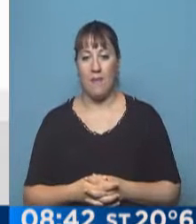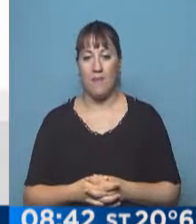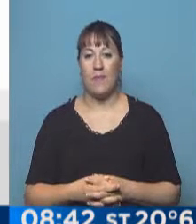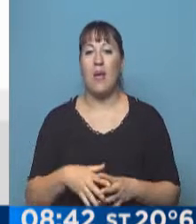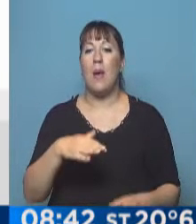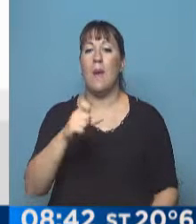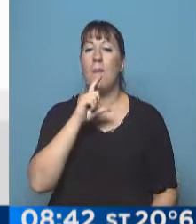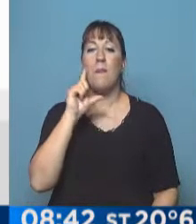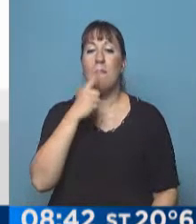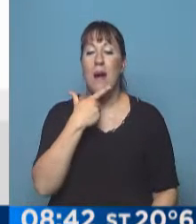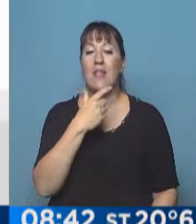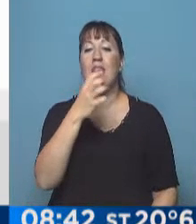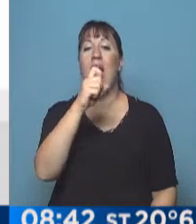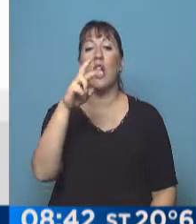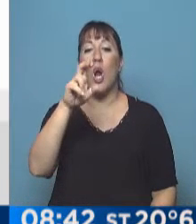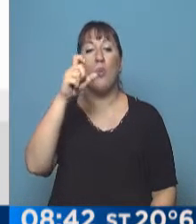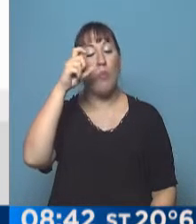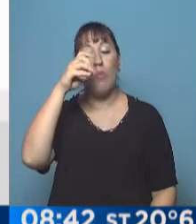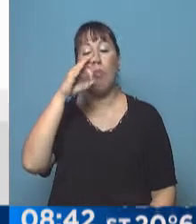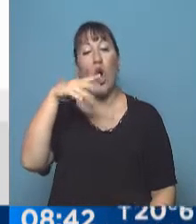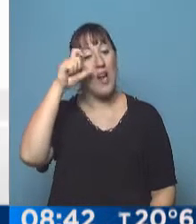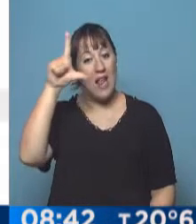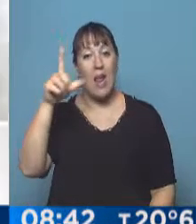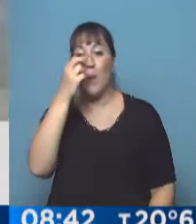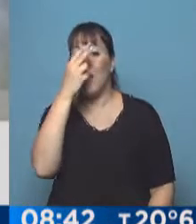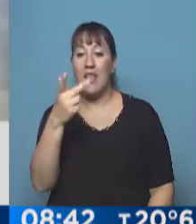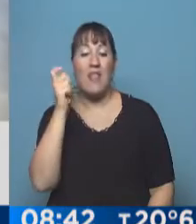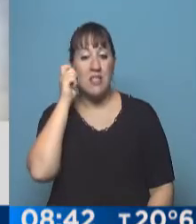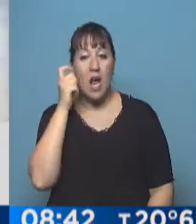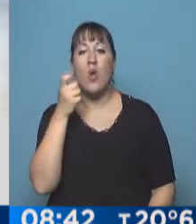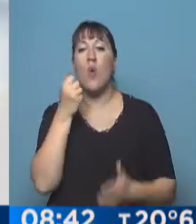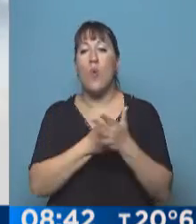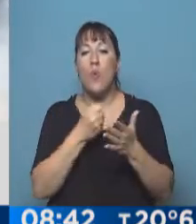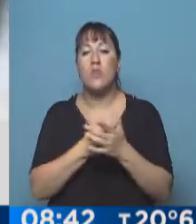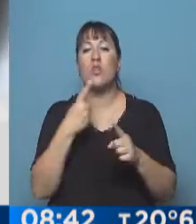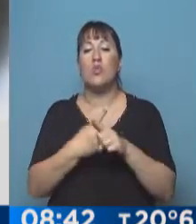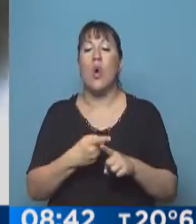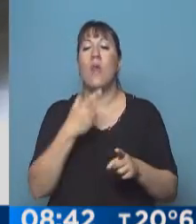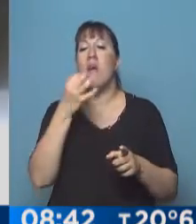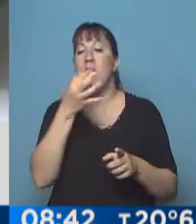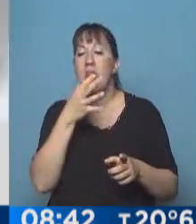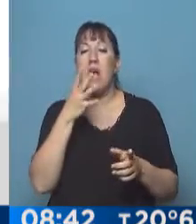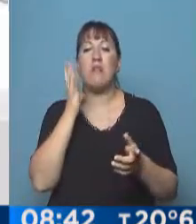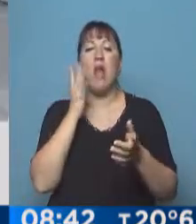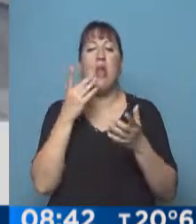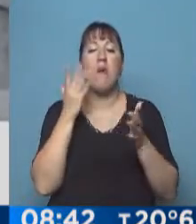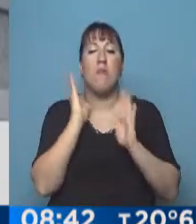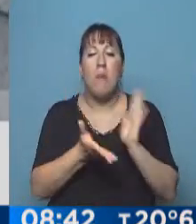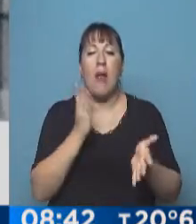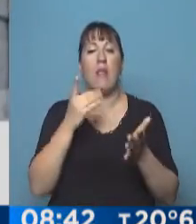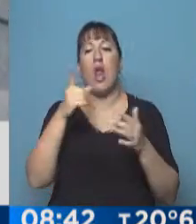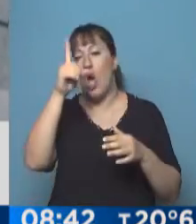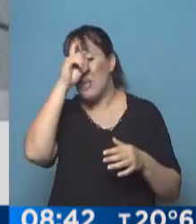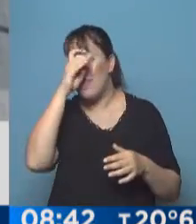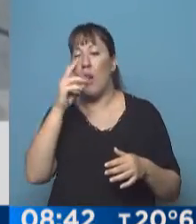Matías Carbonell tenía 23 años. Luchaba contra la sobremedicación, los malos tratos y las internaciones prolongadas en el Hospital